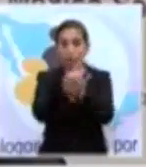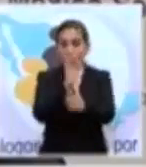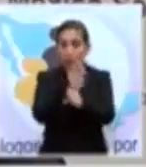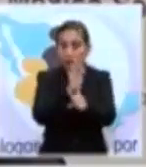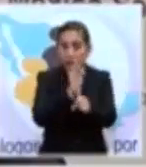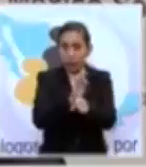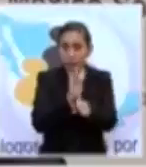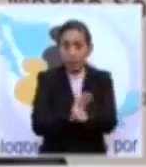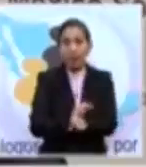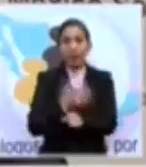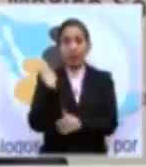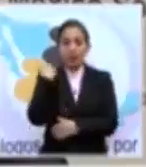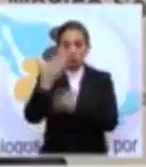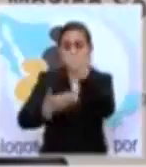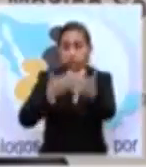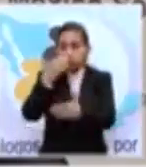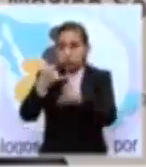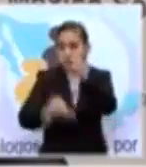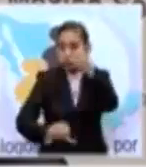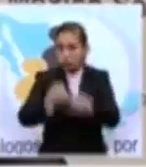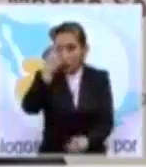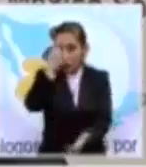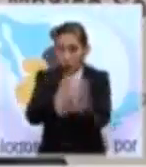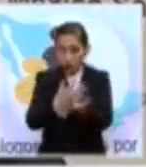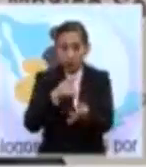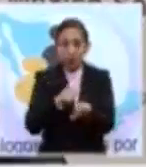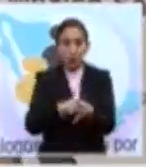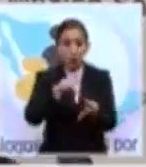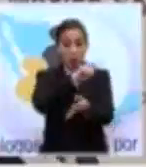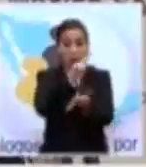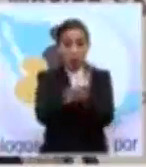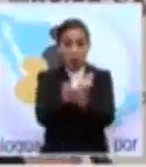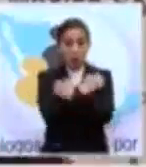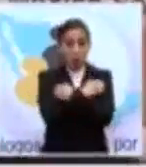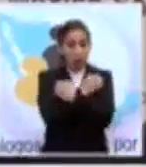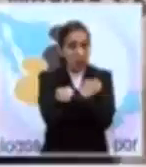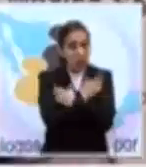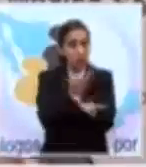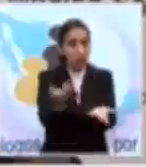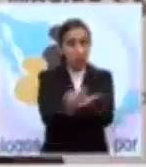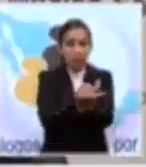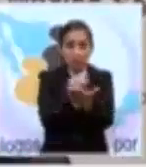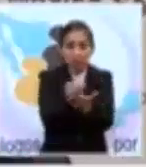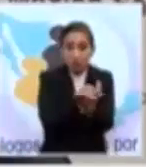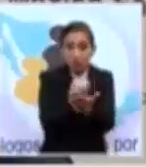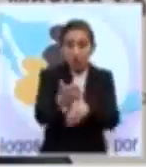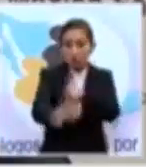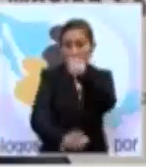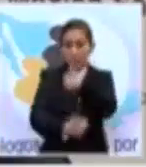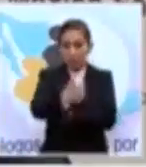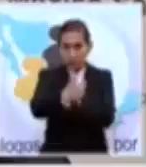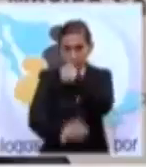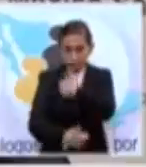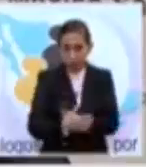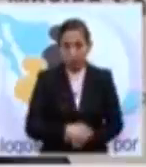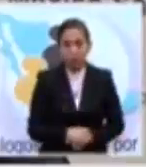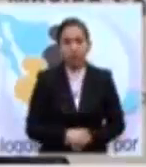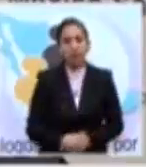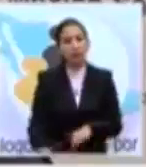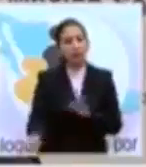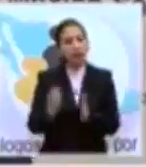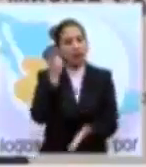de procedimientos penales único, una reforma educativa, una reforma financiera, una reforma en competencia. La